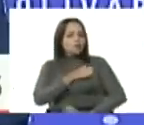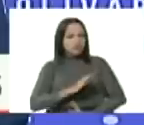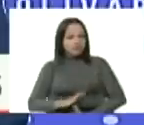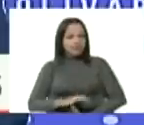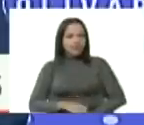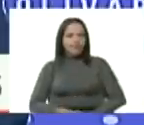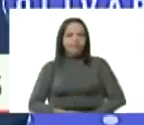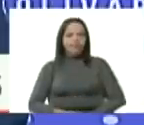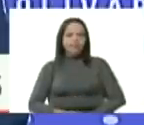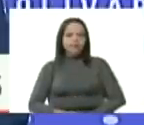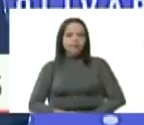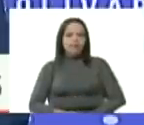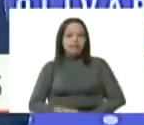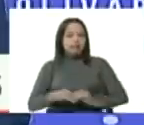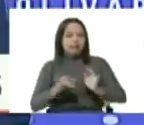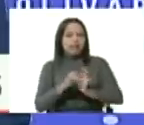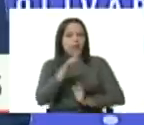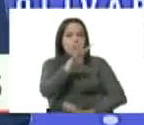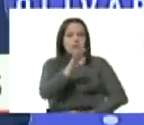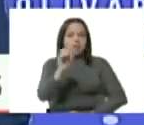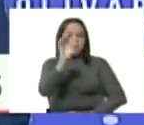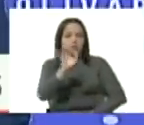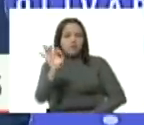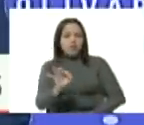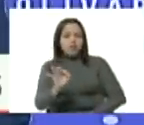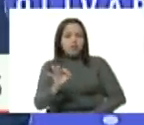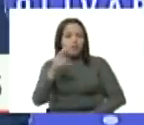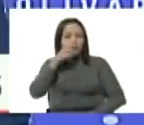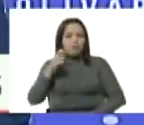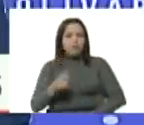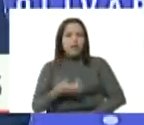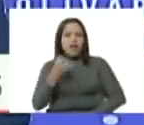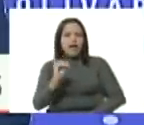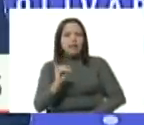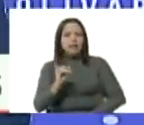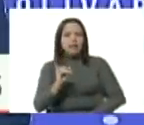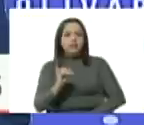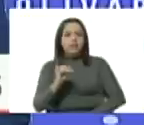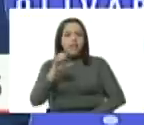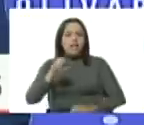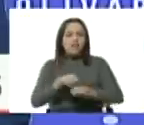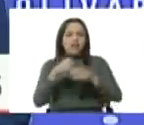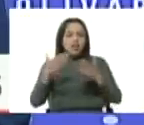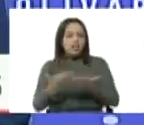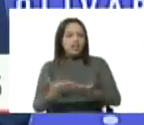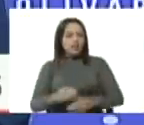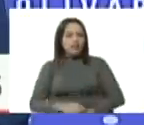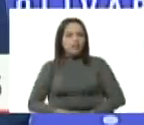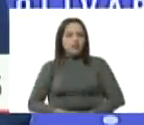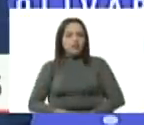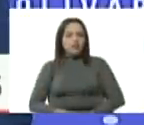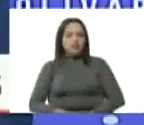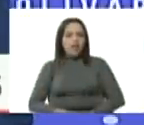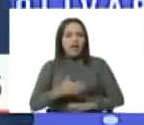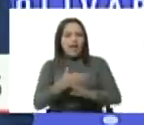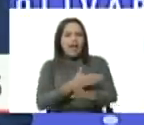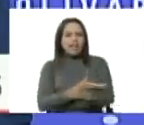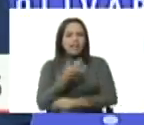Ya casi el 40% del pueblo se declara evangélico. Antes era el